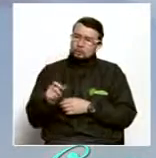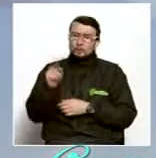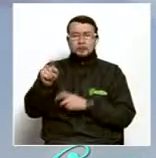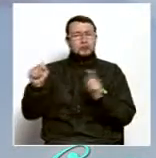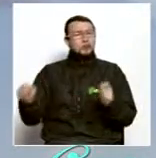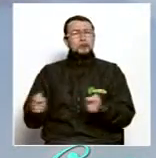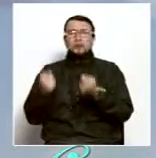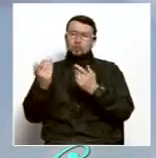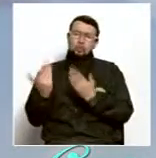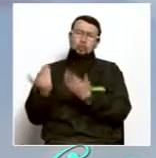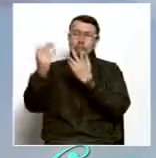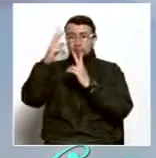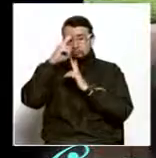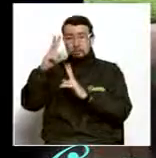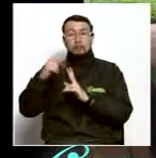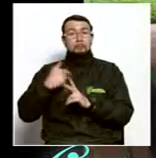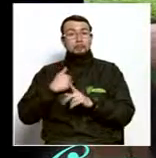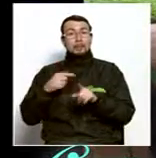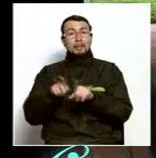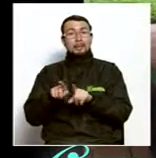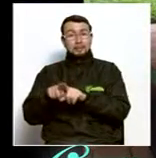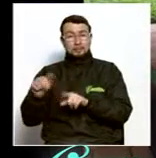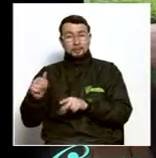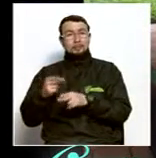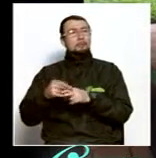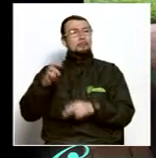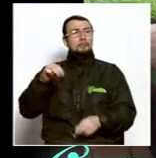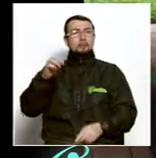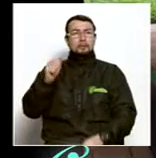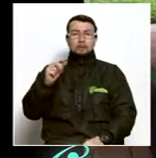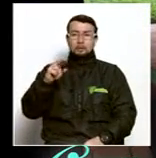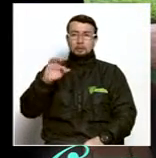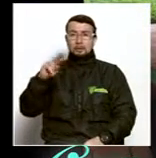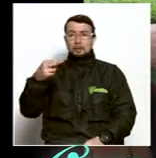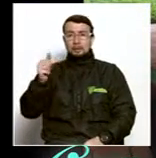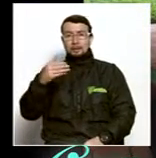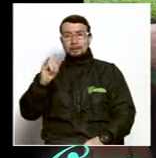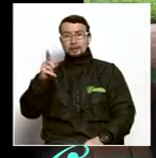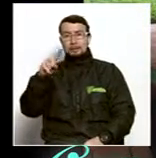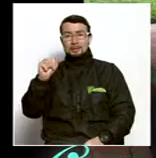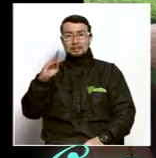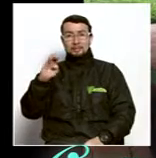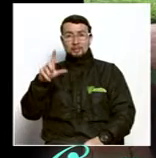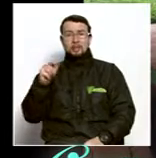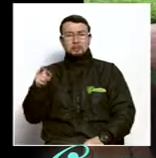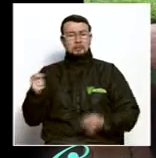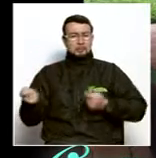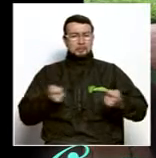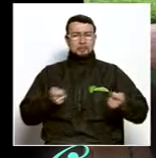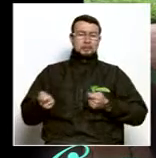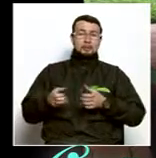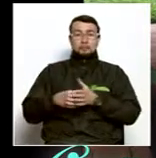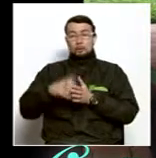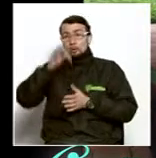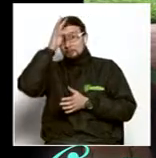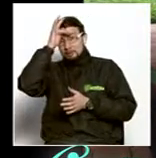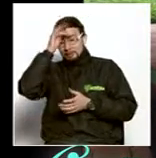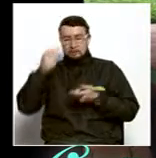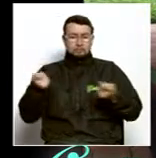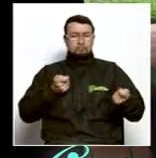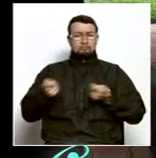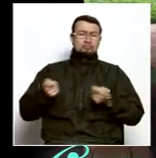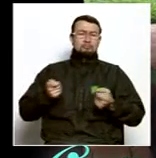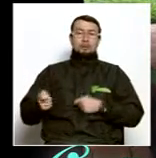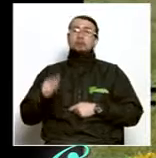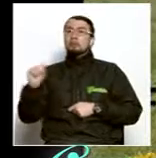que es mi hermana, Marta Isabel, trabajó conmigo toda la vida en mi consultorio y manejaba la clínica y demás. Y un día me dijo,